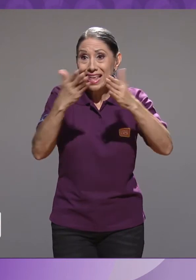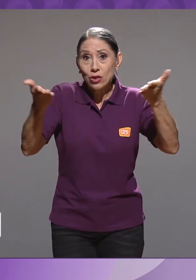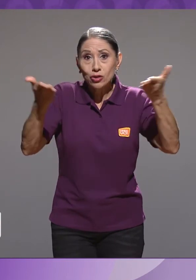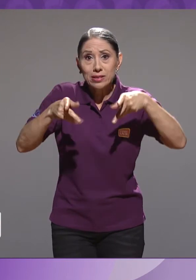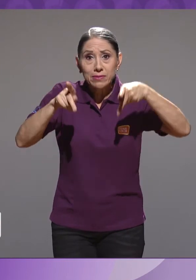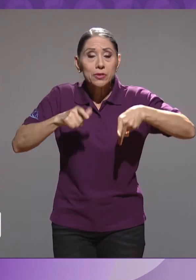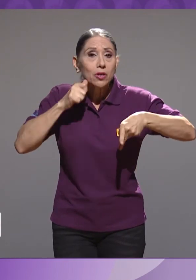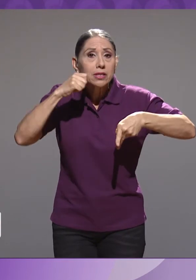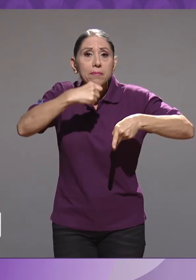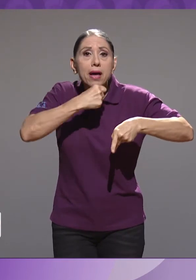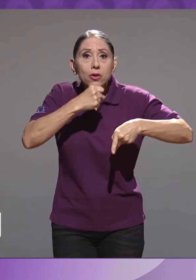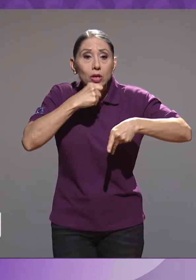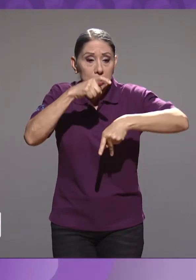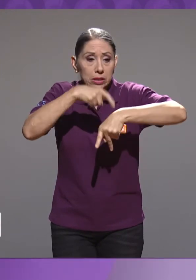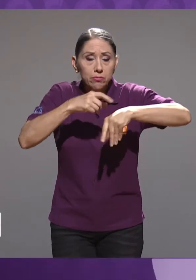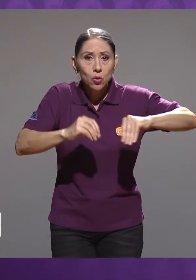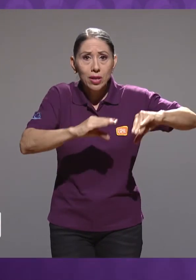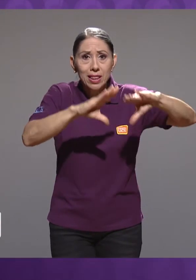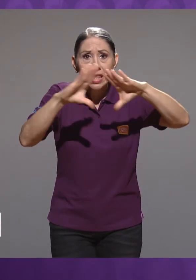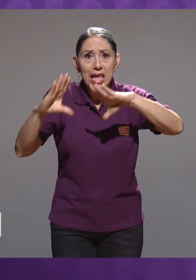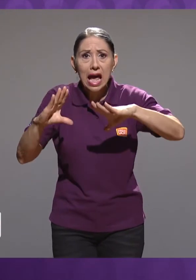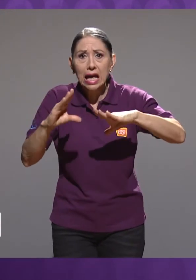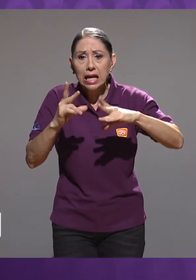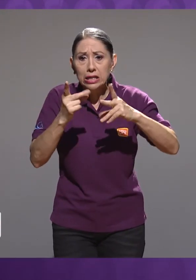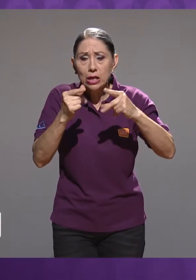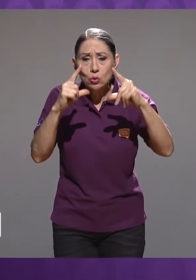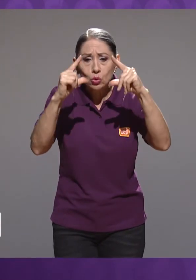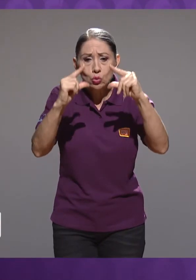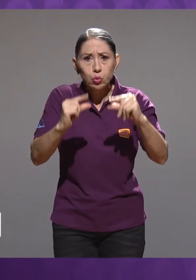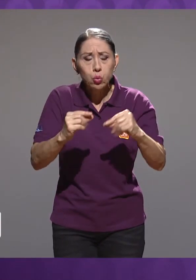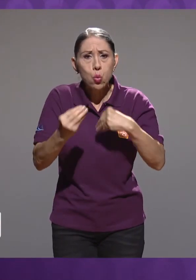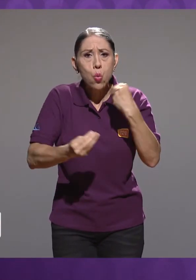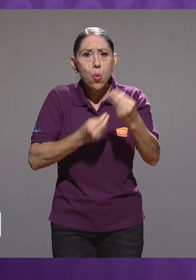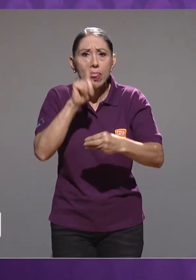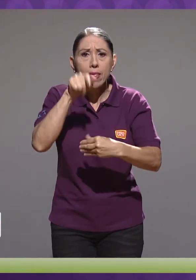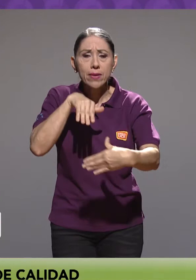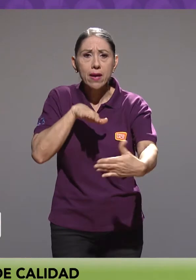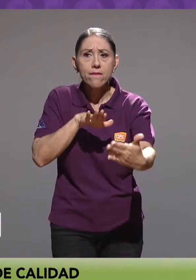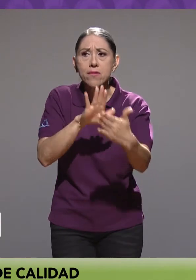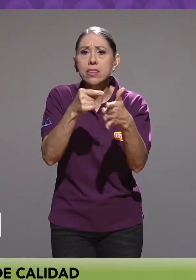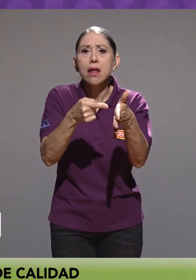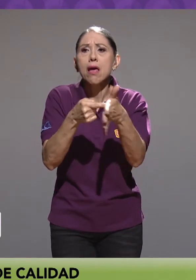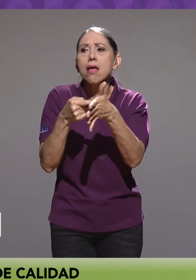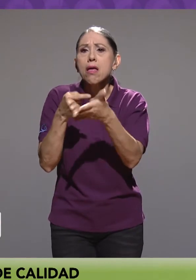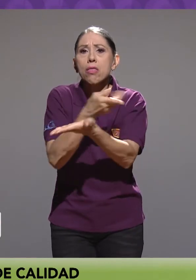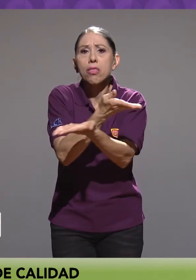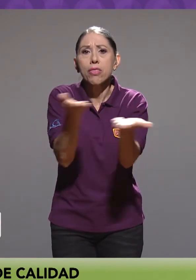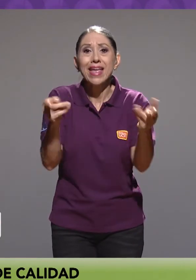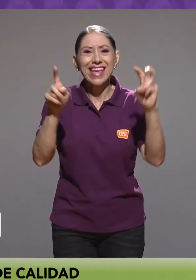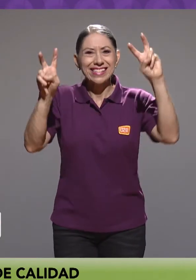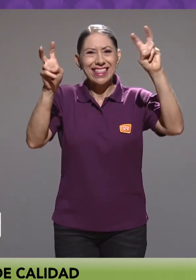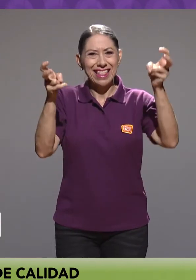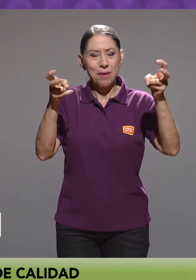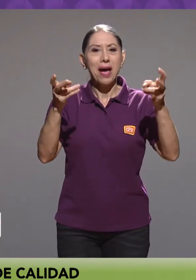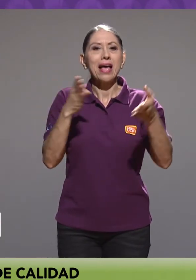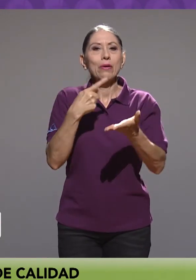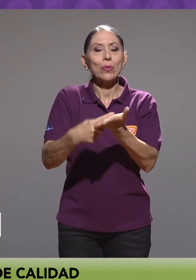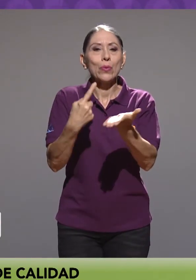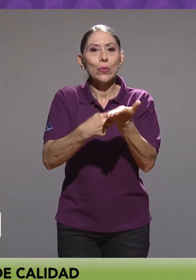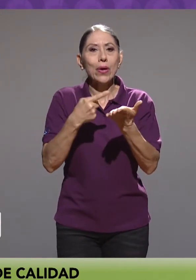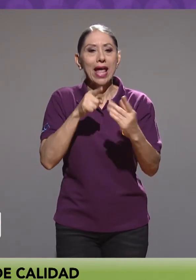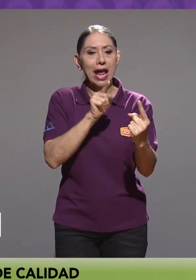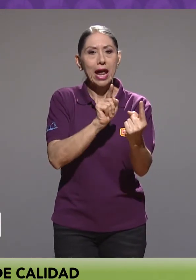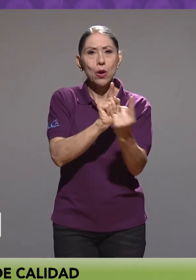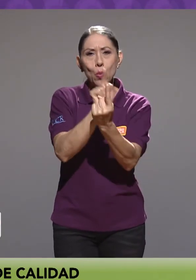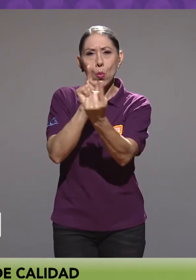ven amenazados sus recursos y se enfrentan a una sobredemanda que es urgente atender. Este tema fue parte del Encuentro Nacional